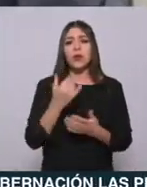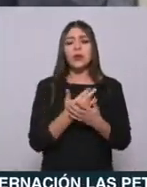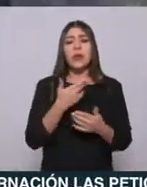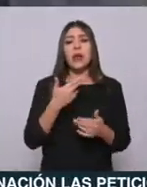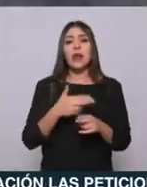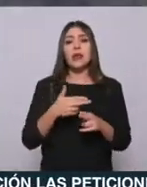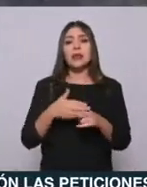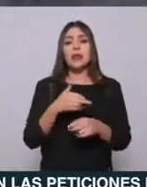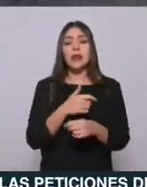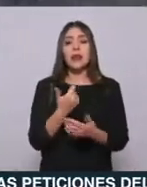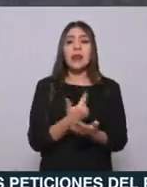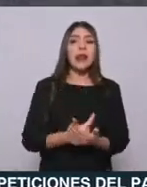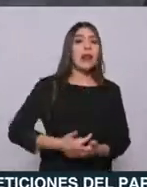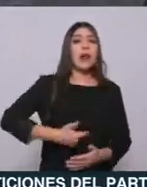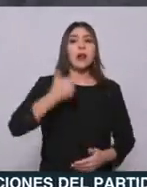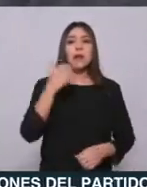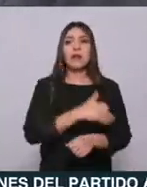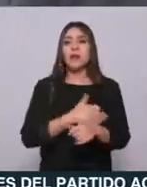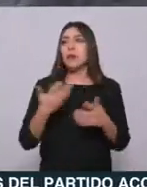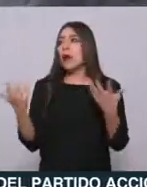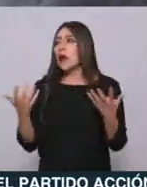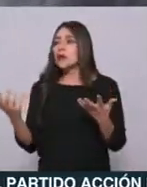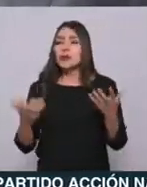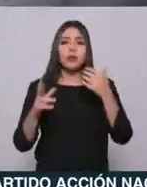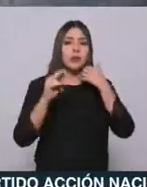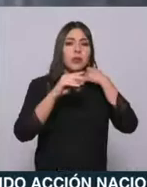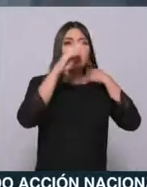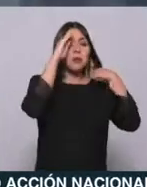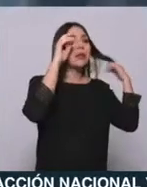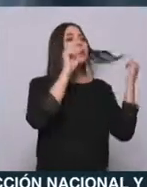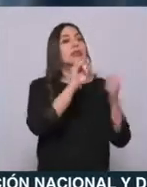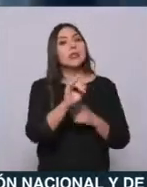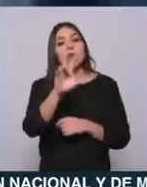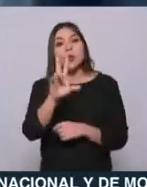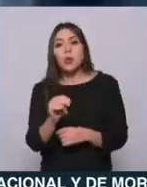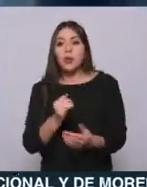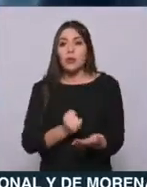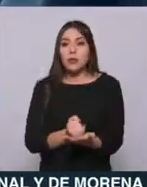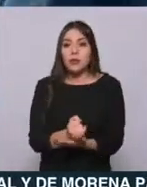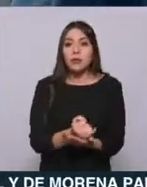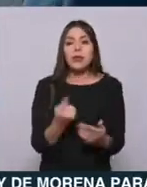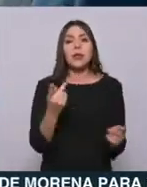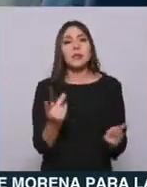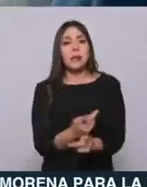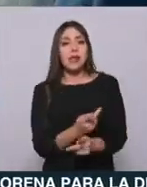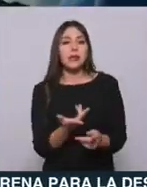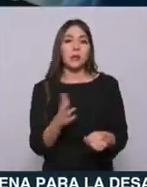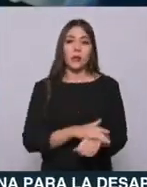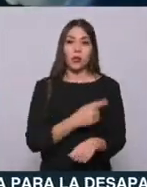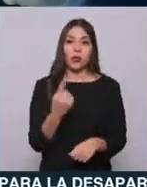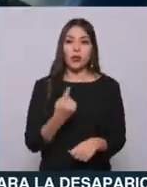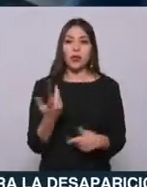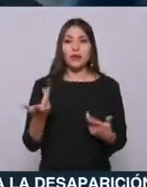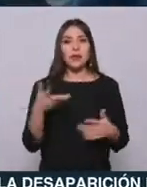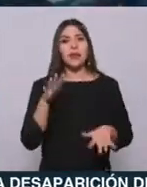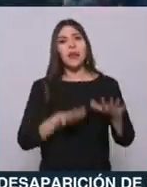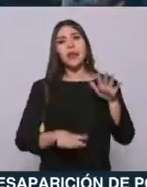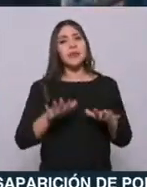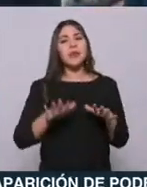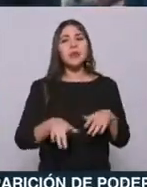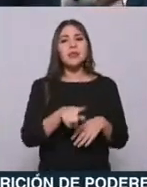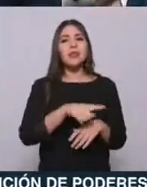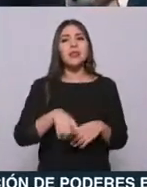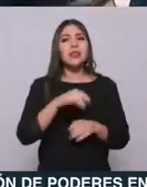entre en shock y en este pues contexto de decidir si quiero o no quiero, qué va a pasar, por qué, porque de pronto también la falta